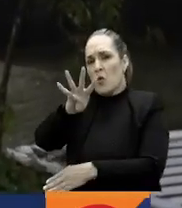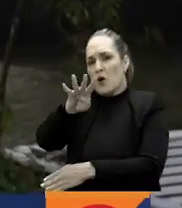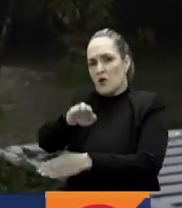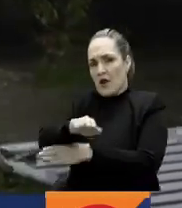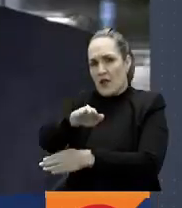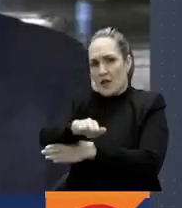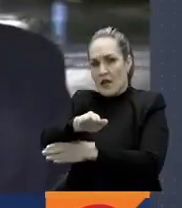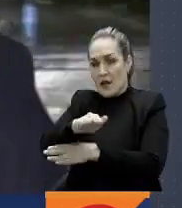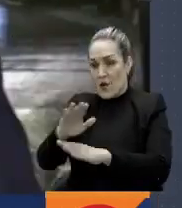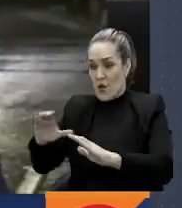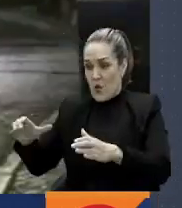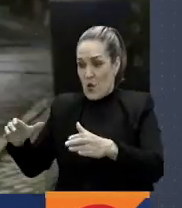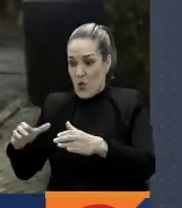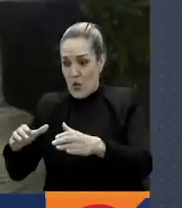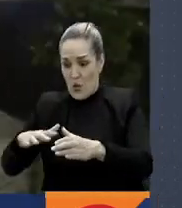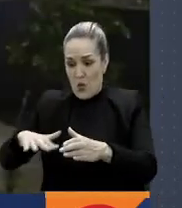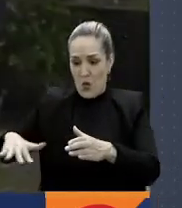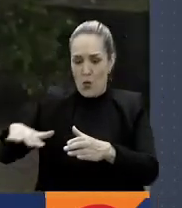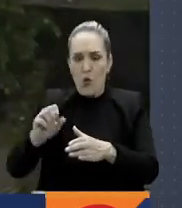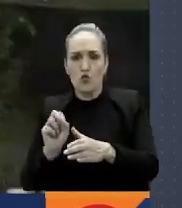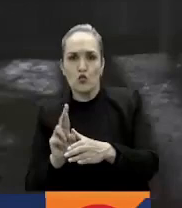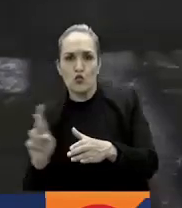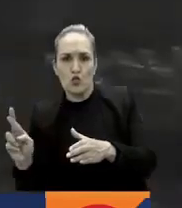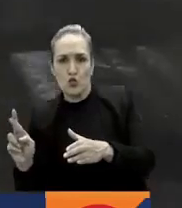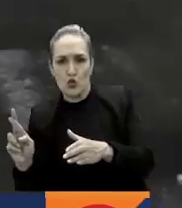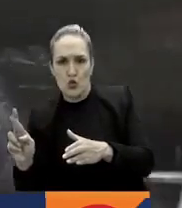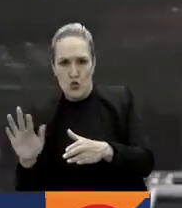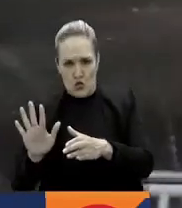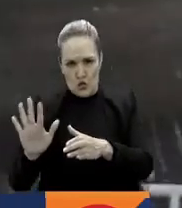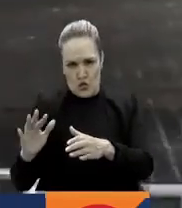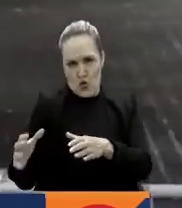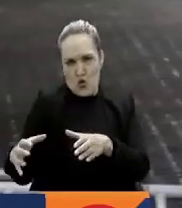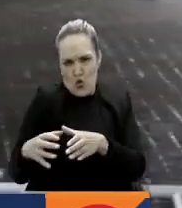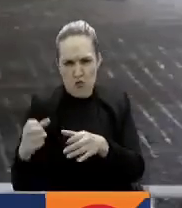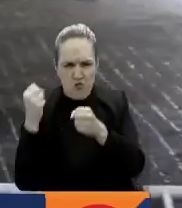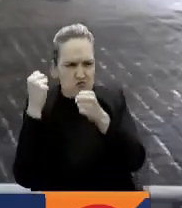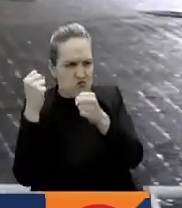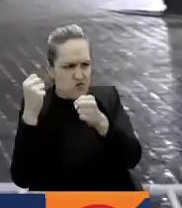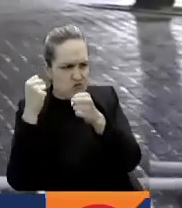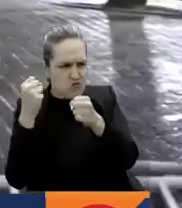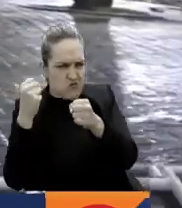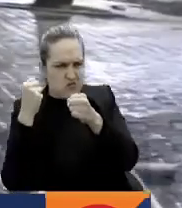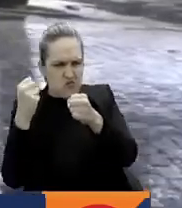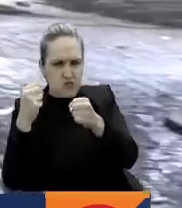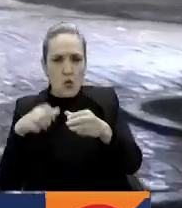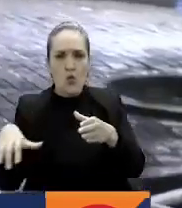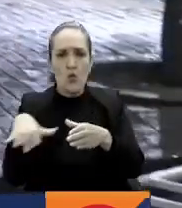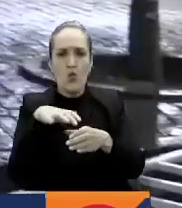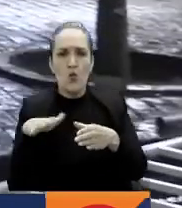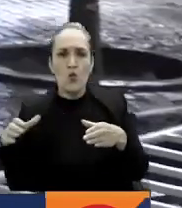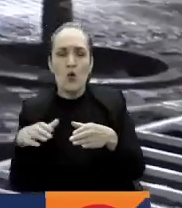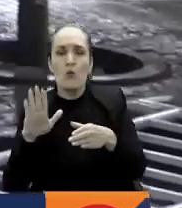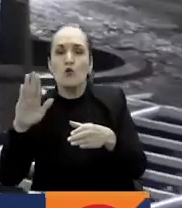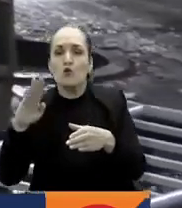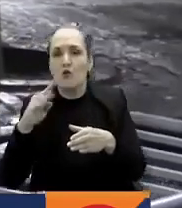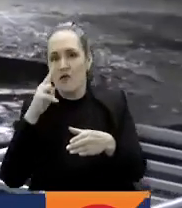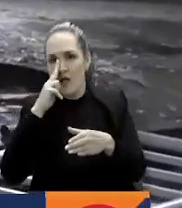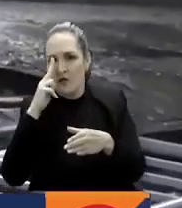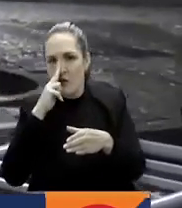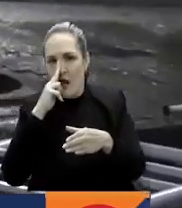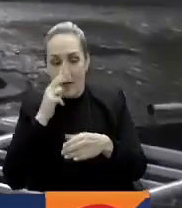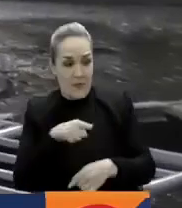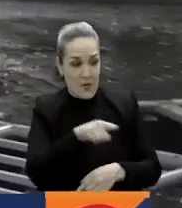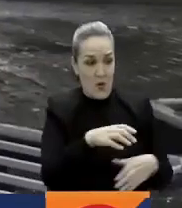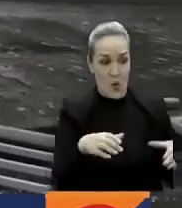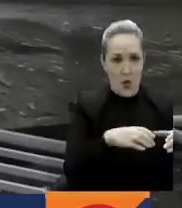cuando hinchas de la barra de los del sur empezaron a enfrentarse con el escuadrón móvil antidisturbios. Recordemos que hay un problema,